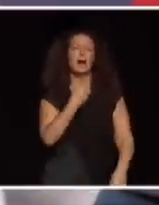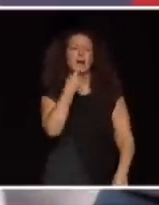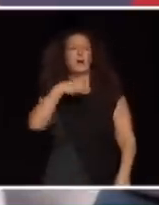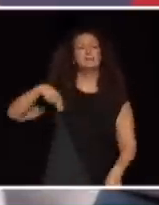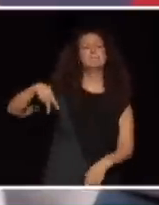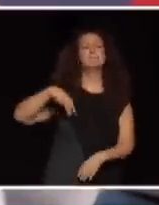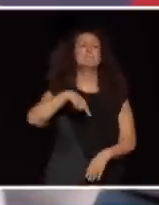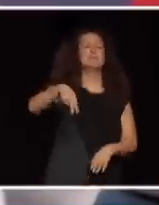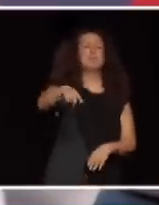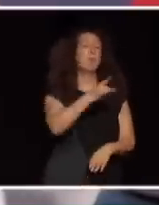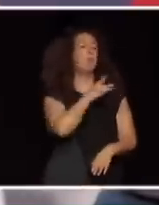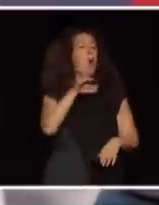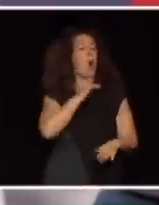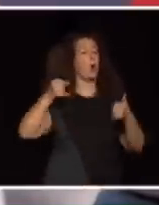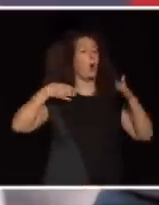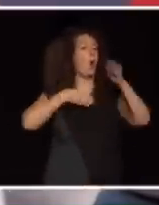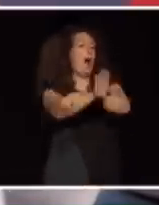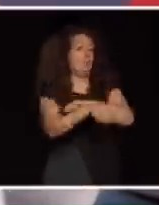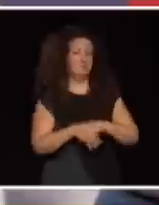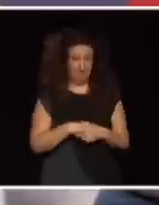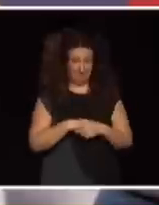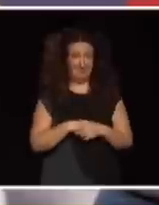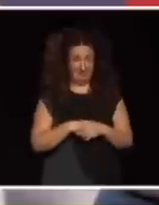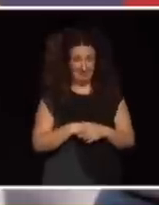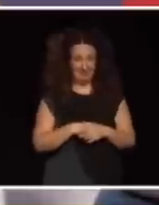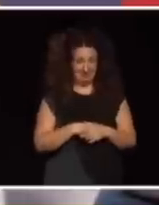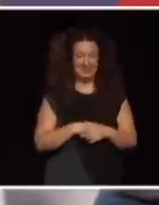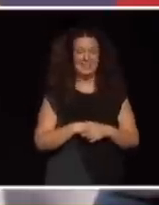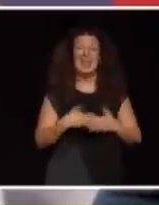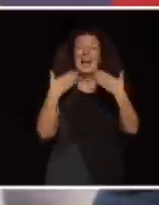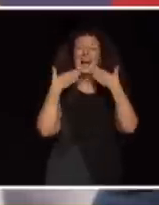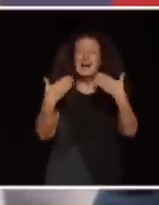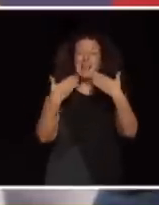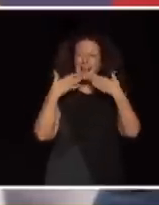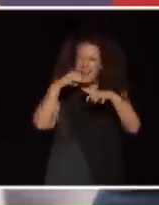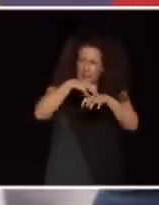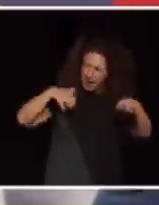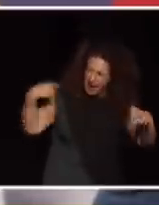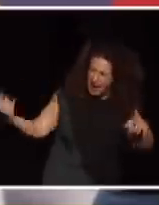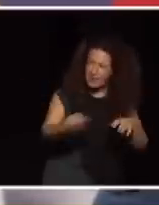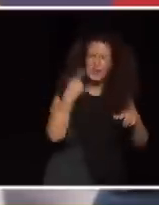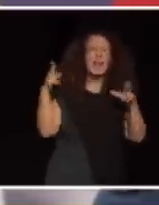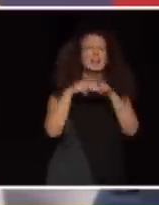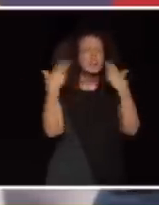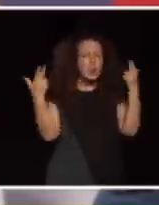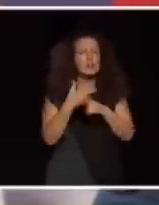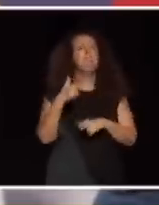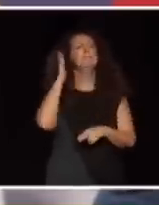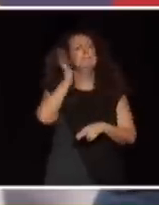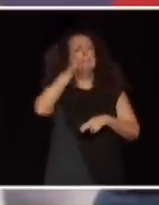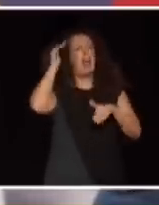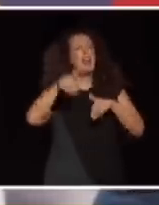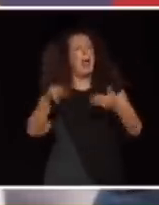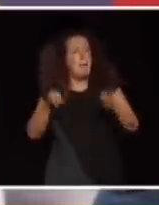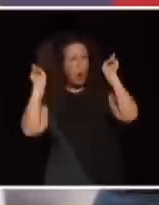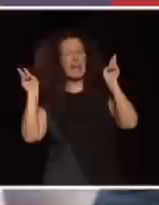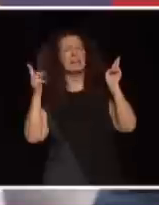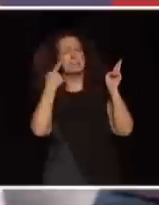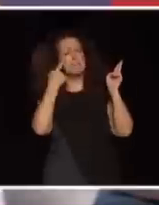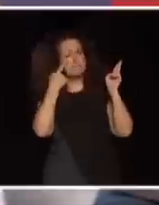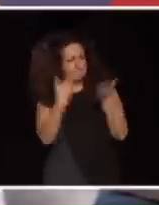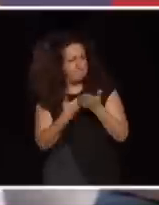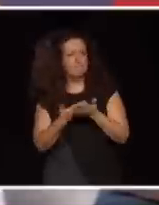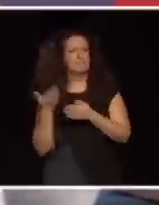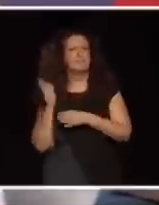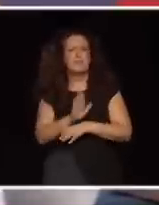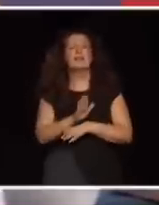puerta grande en Moncloa. Gracias a toda esa mayoría social que ha dado una lección de democracia en nuestro país y que